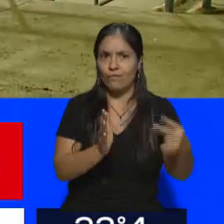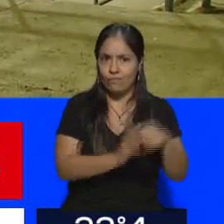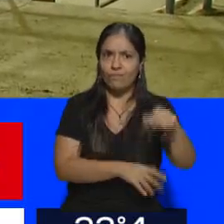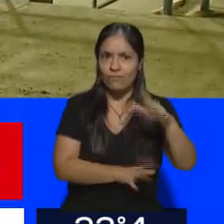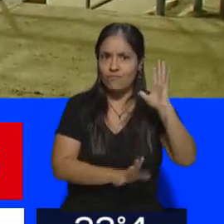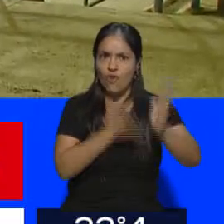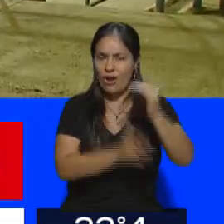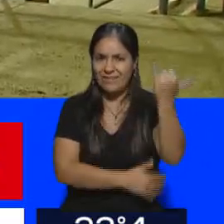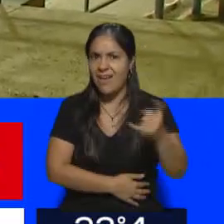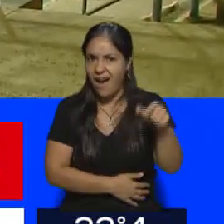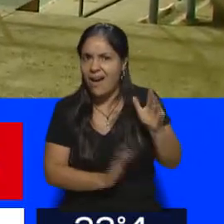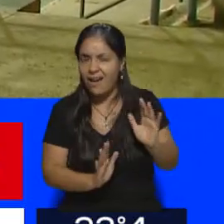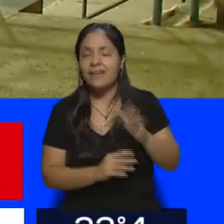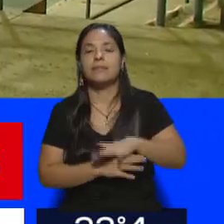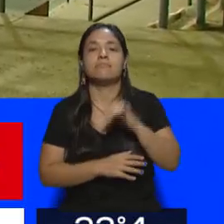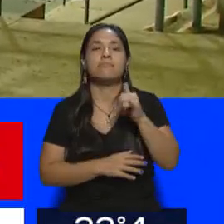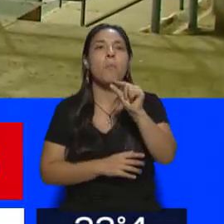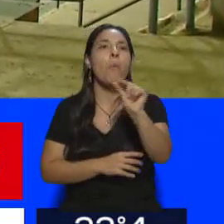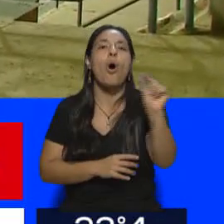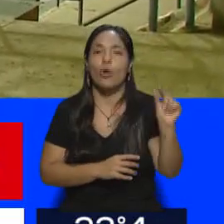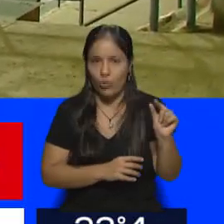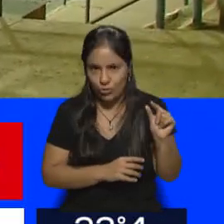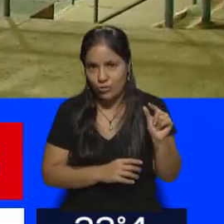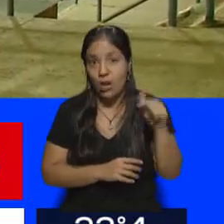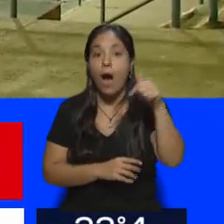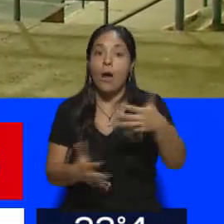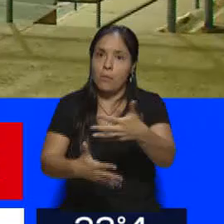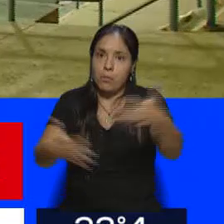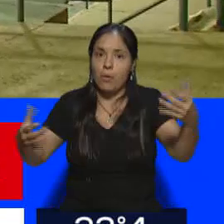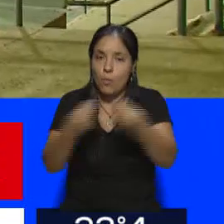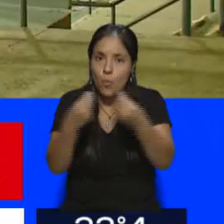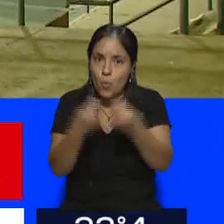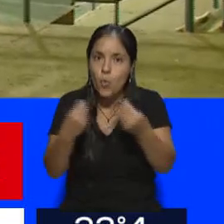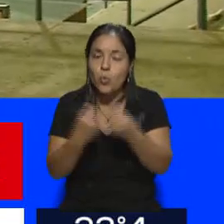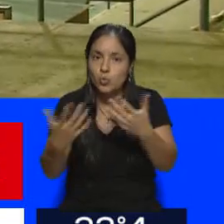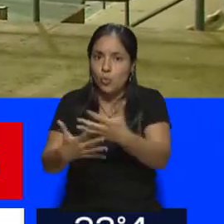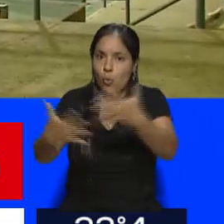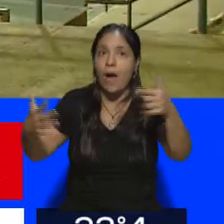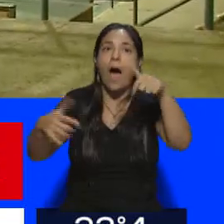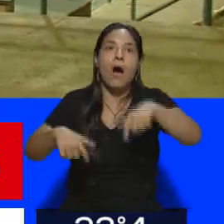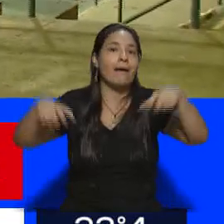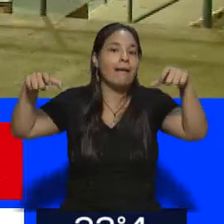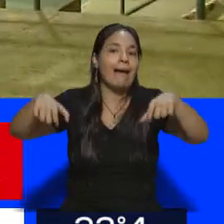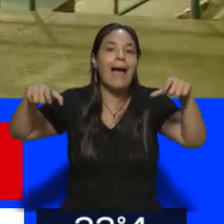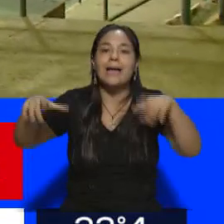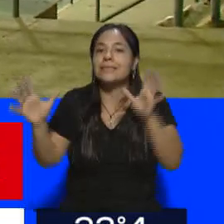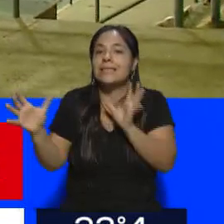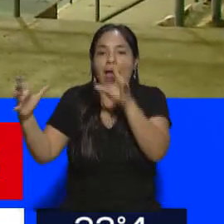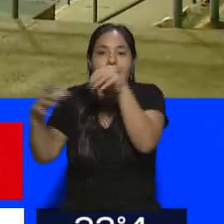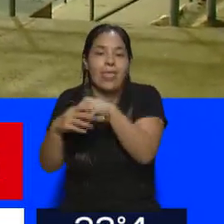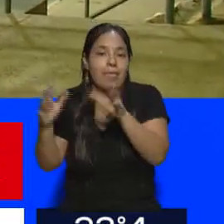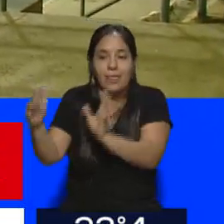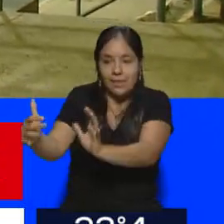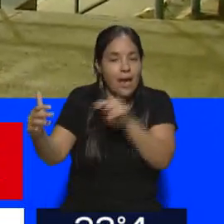manejan. Es verdad, eran muy poquitos, pero ahora son muchos. Ahora están todos contenidos en su popular. Habrá